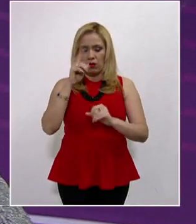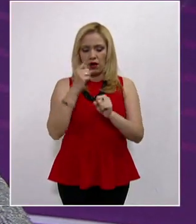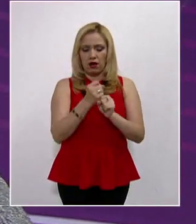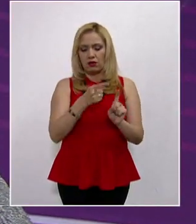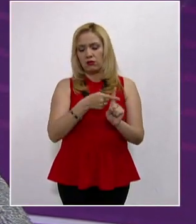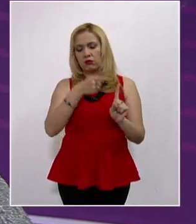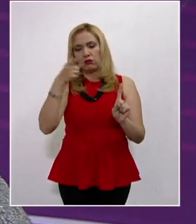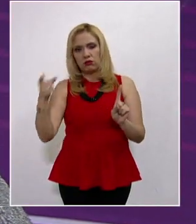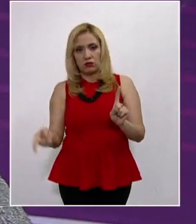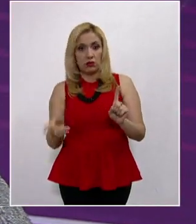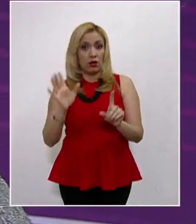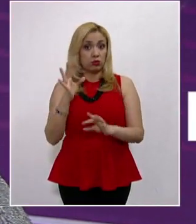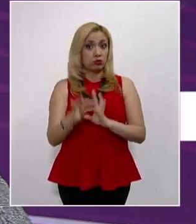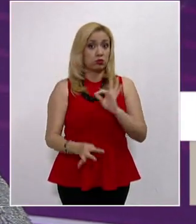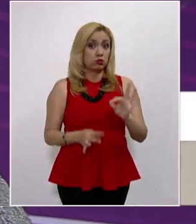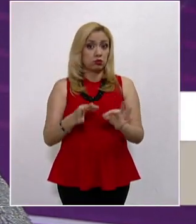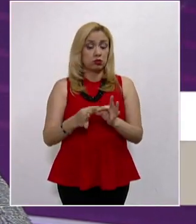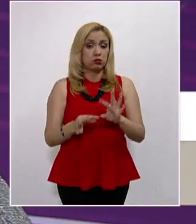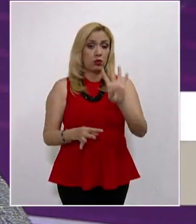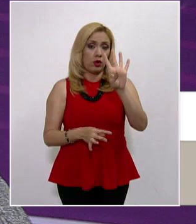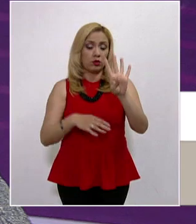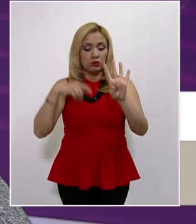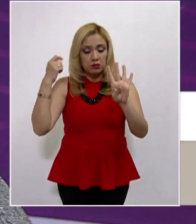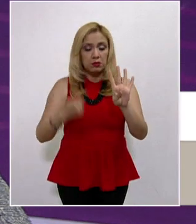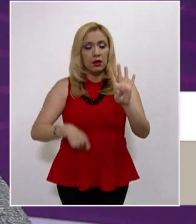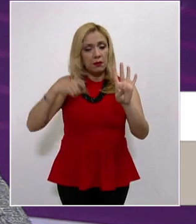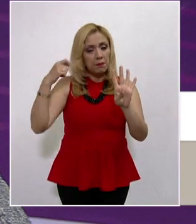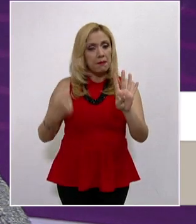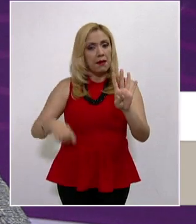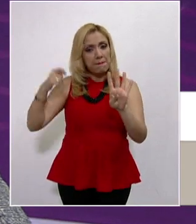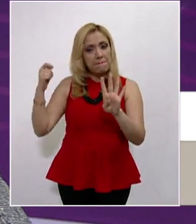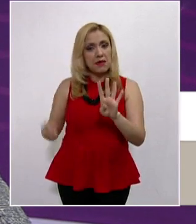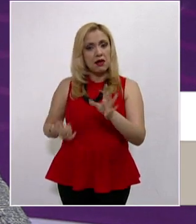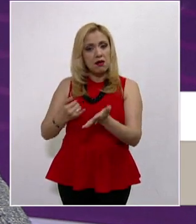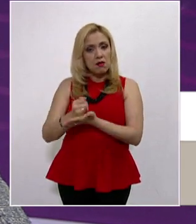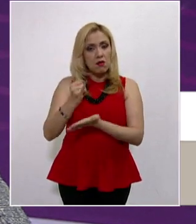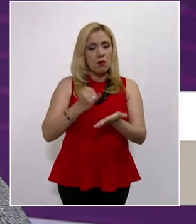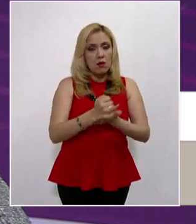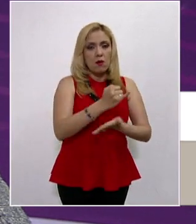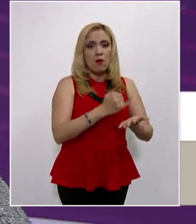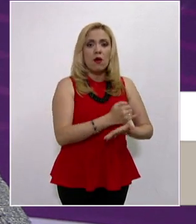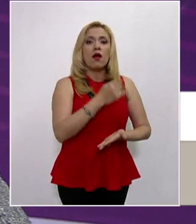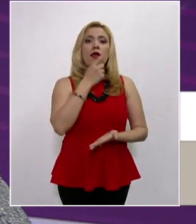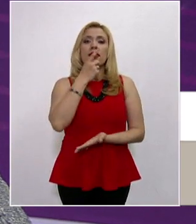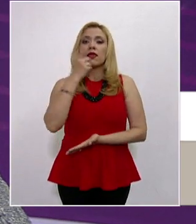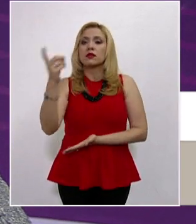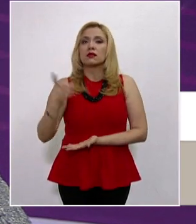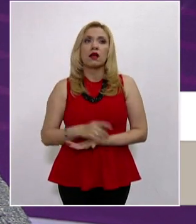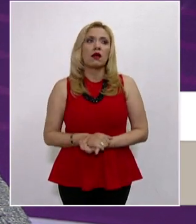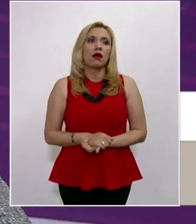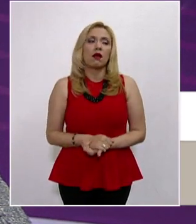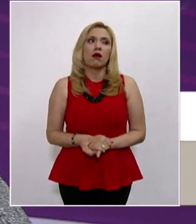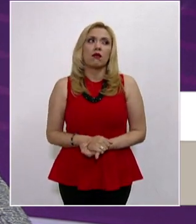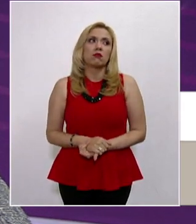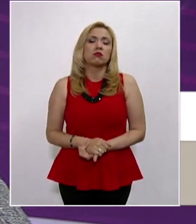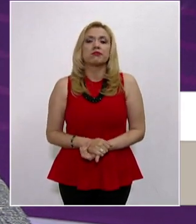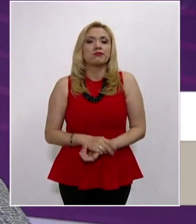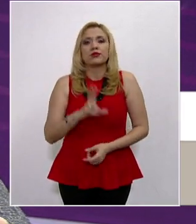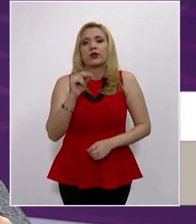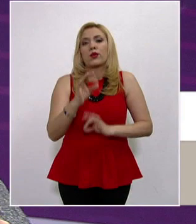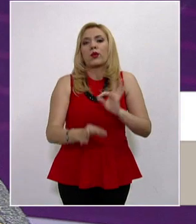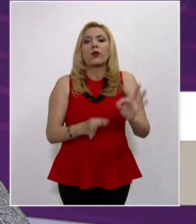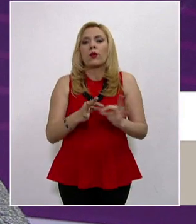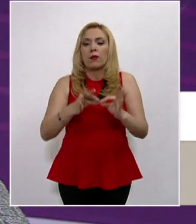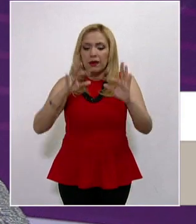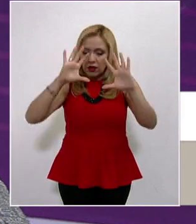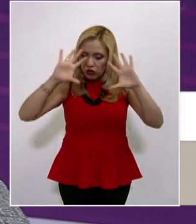una resolución de cumplimiento para las 4 sentencias que habíamos mencionado, y justo dice que no es un cumplimiento total,